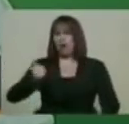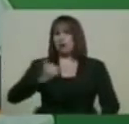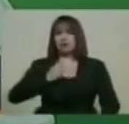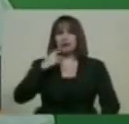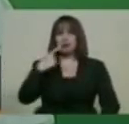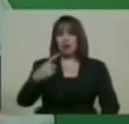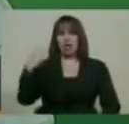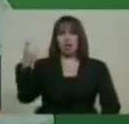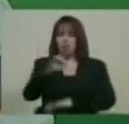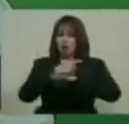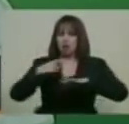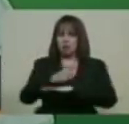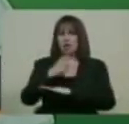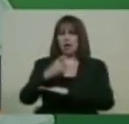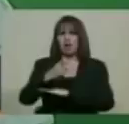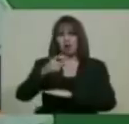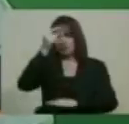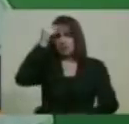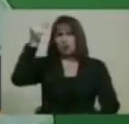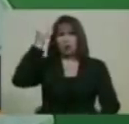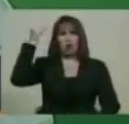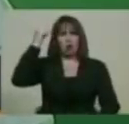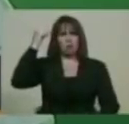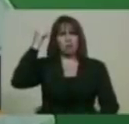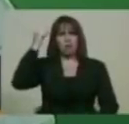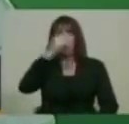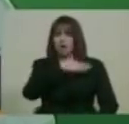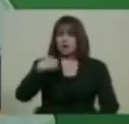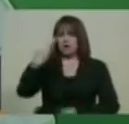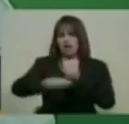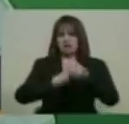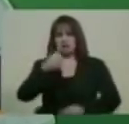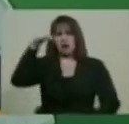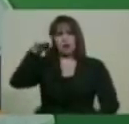el gobierno saliente de Colombia quiera dejar